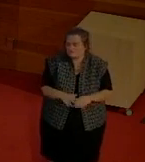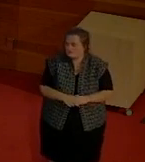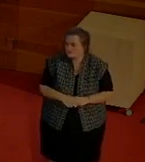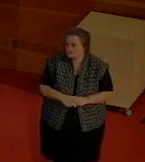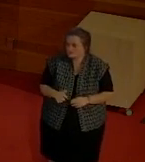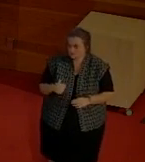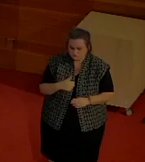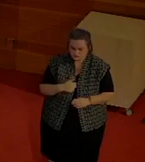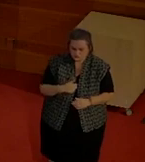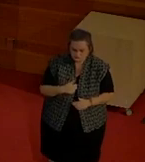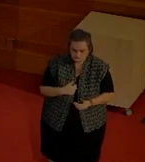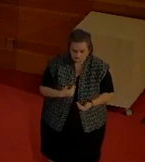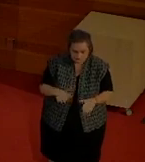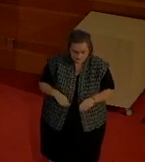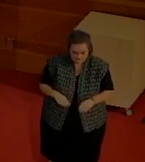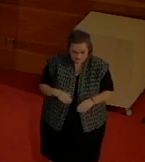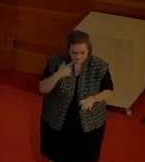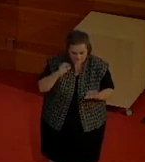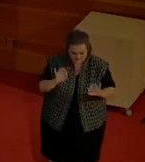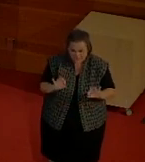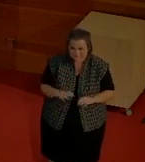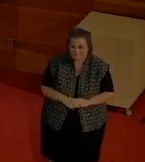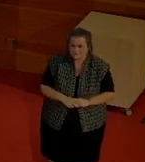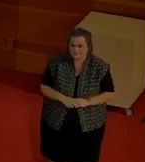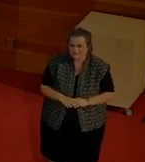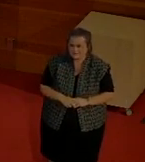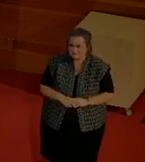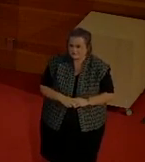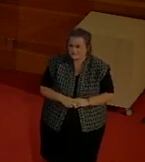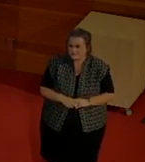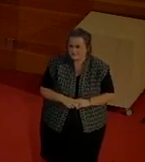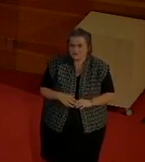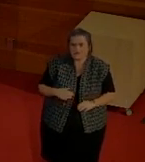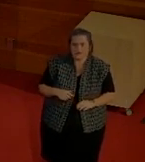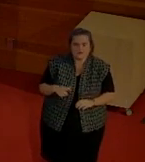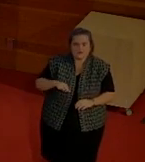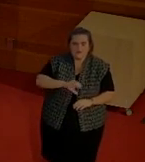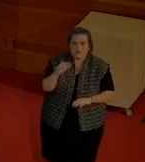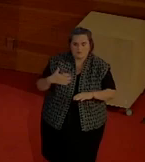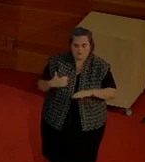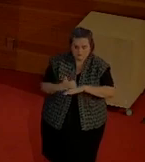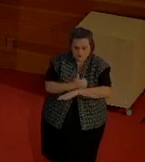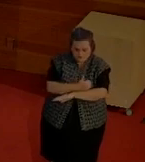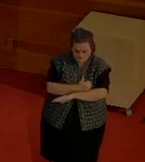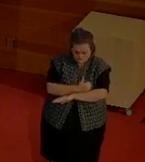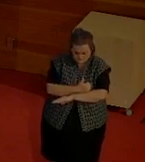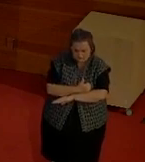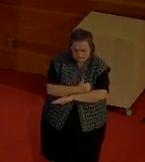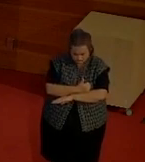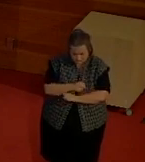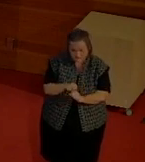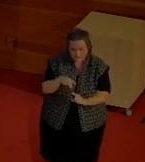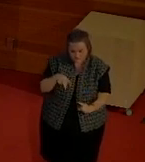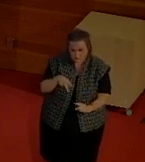Como la realidad en la que vivimos si lo miro desde la perspectiva de un ciudadano de la Unión Europea eh